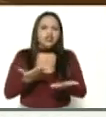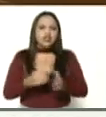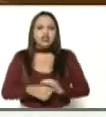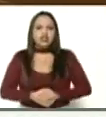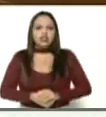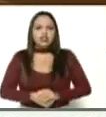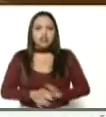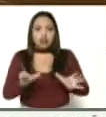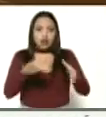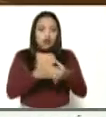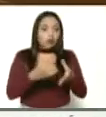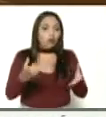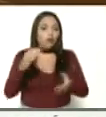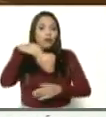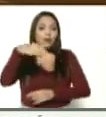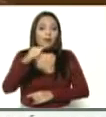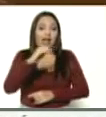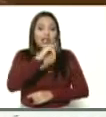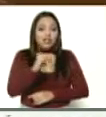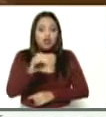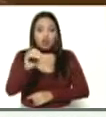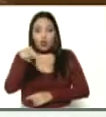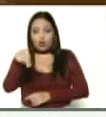VII, pero como bien lo dijo el compañero,